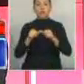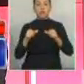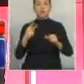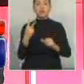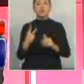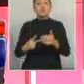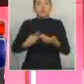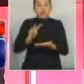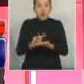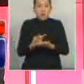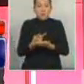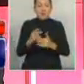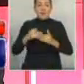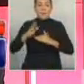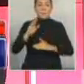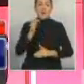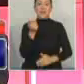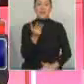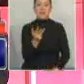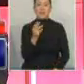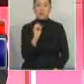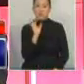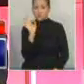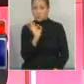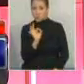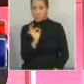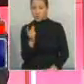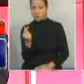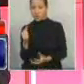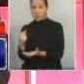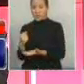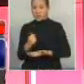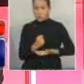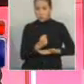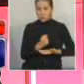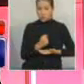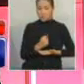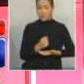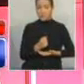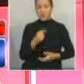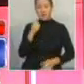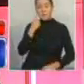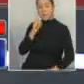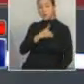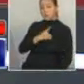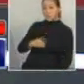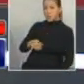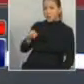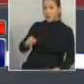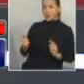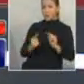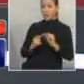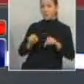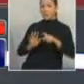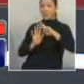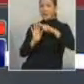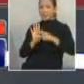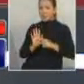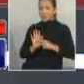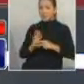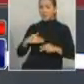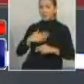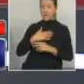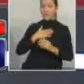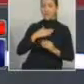contribución. Eso es más del 90% de los recursos que provienen de esa fuente. Diputado, pero si el objetivo de esta reforma tributaria es efectivamente combatir